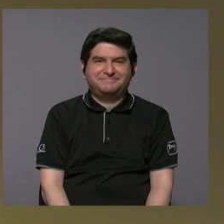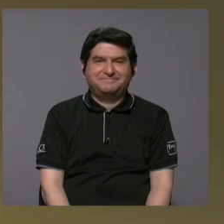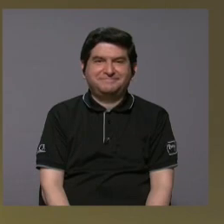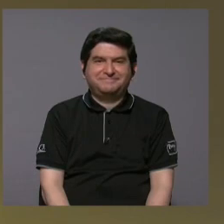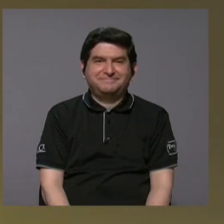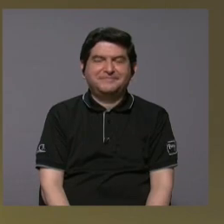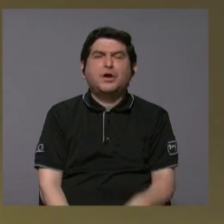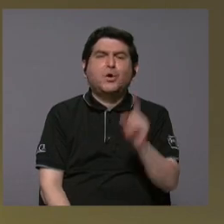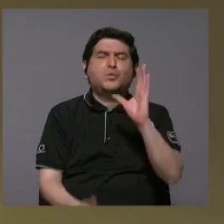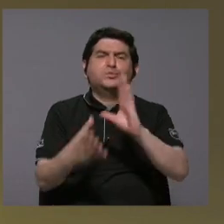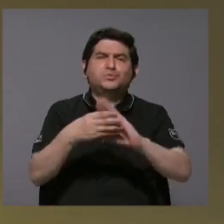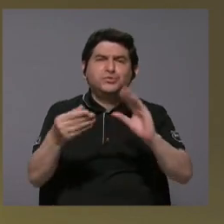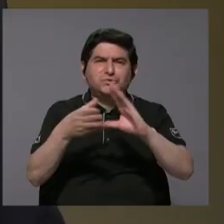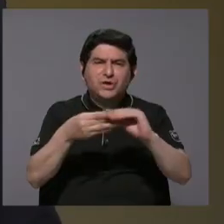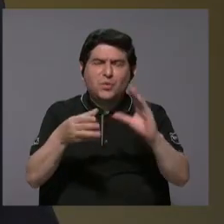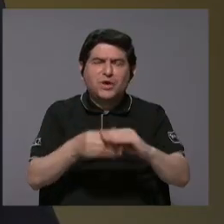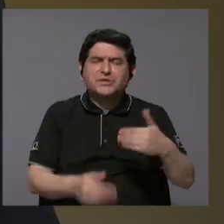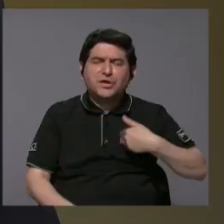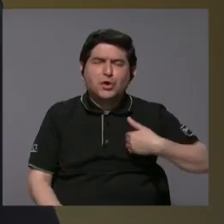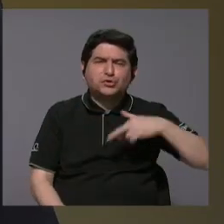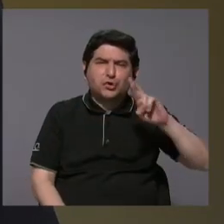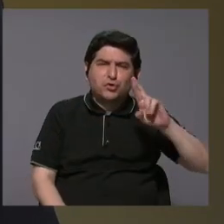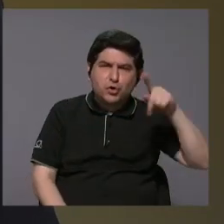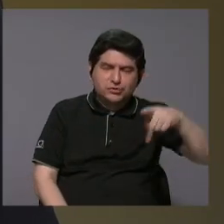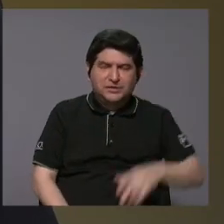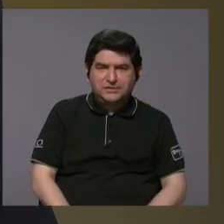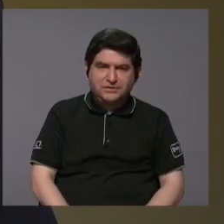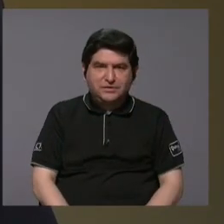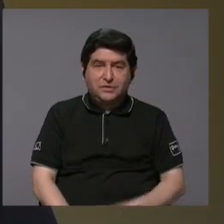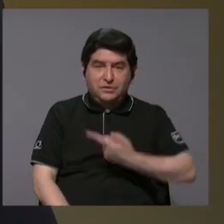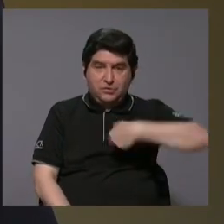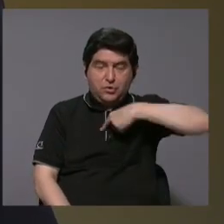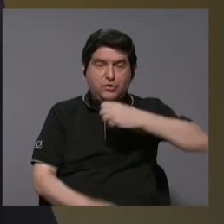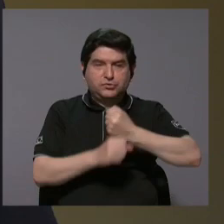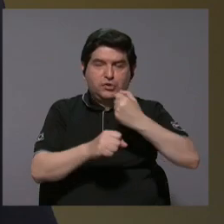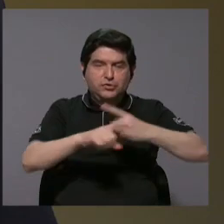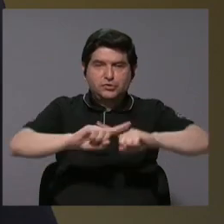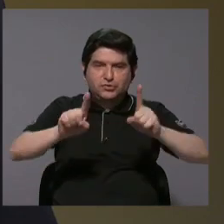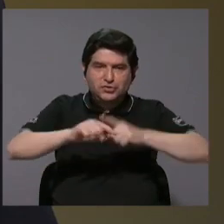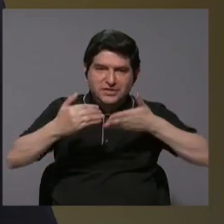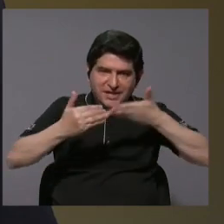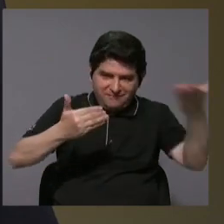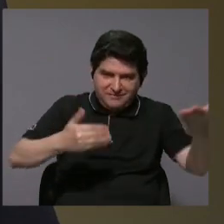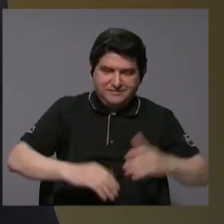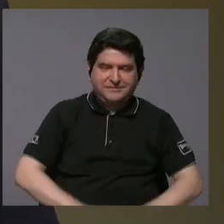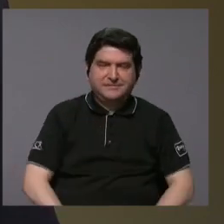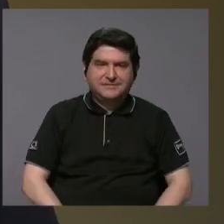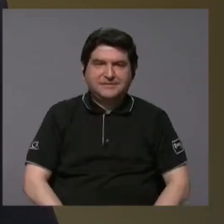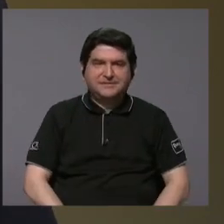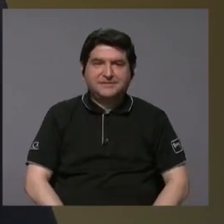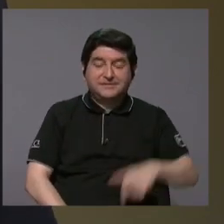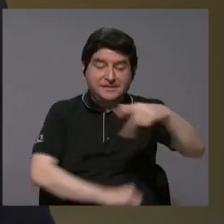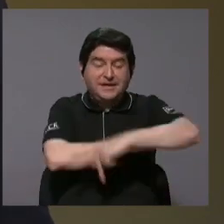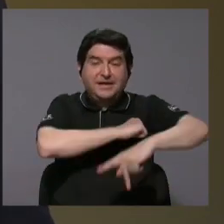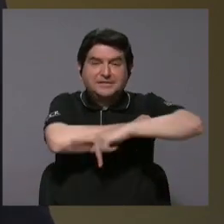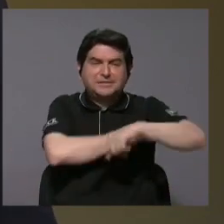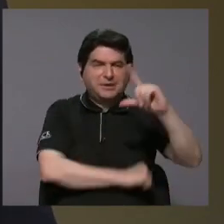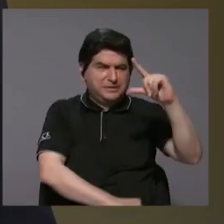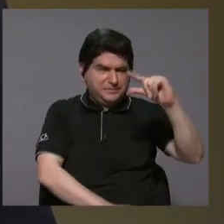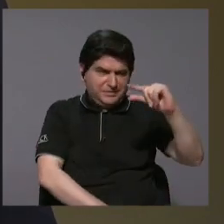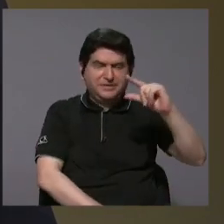Pero cuéntanos, don Rosendo. Bueno, hemos estado trabajando muy diversas cosas, en parte porque en este país tan